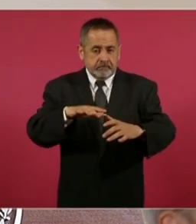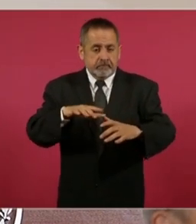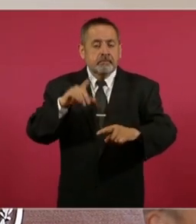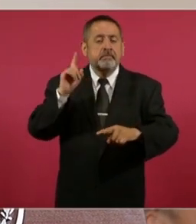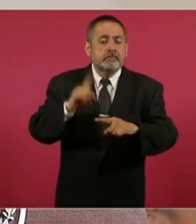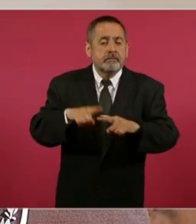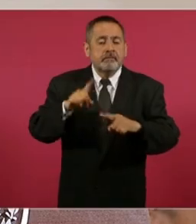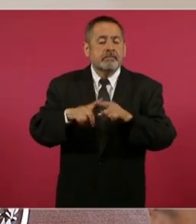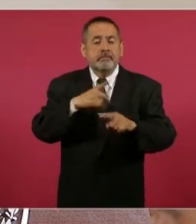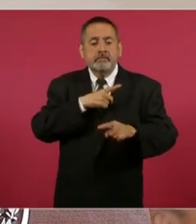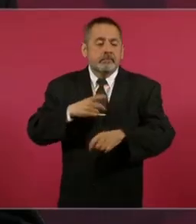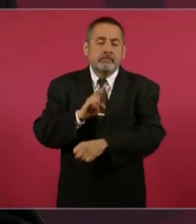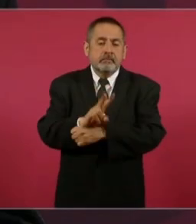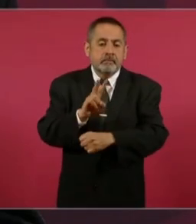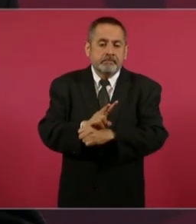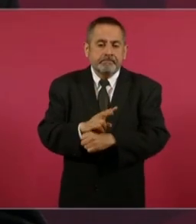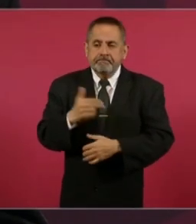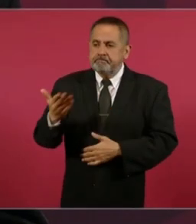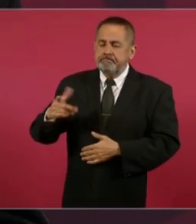del estado